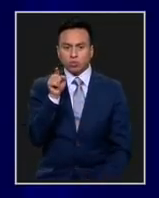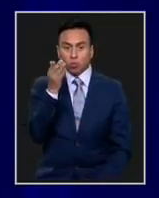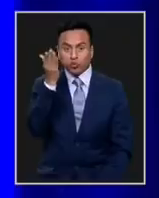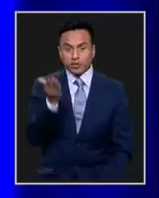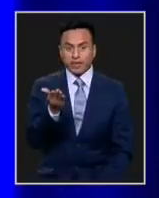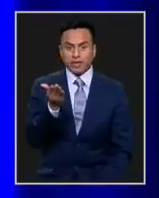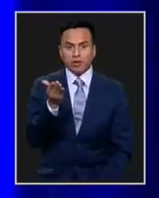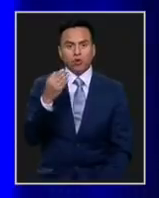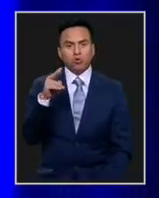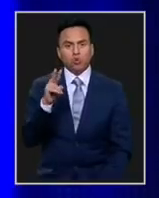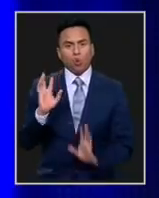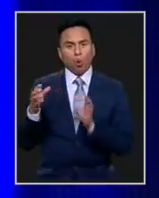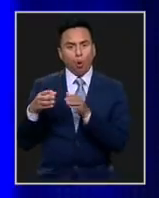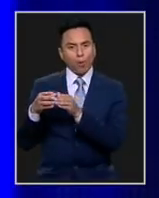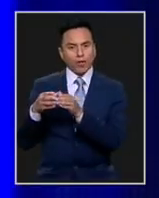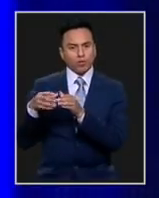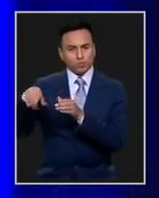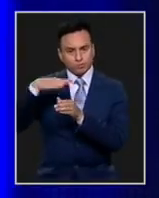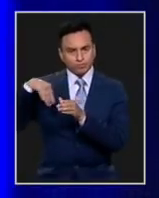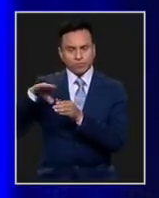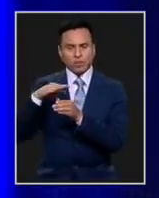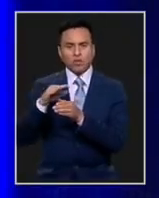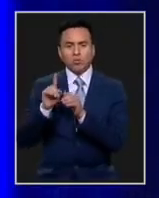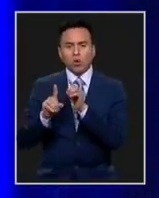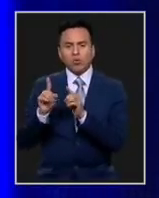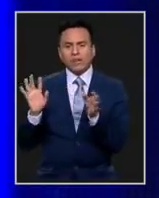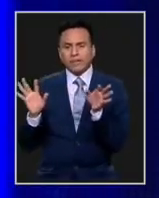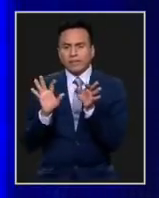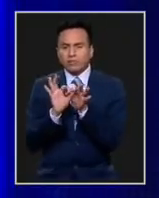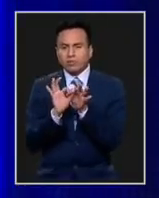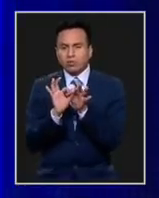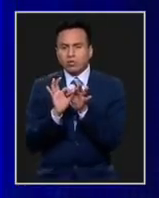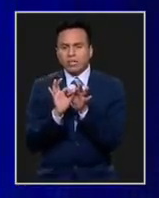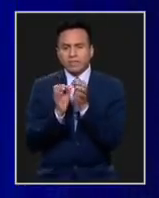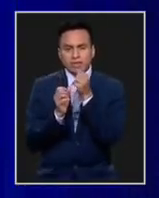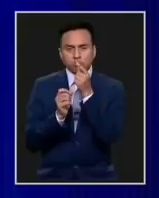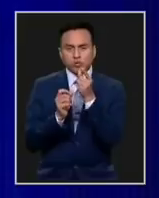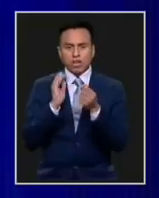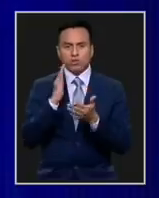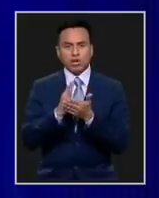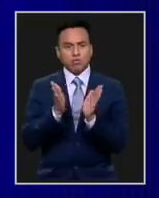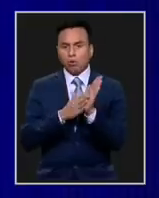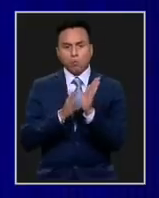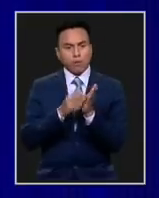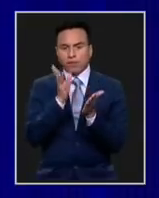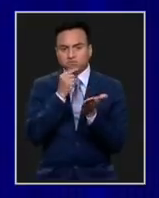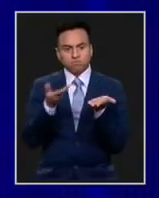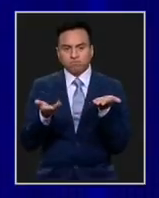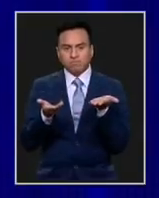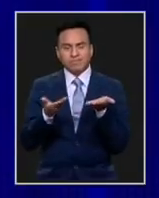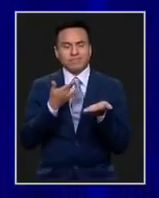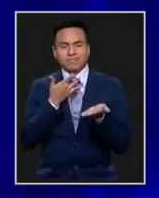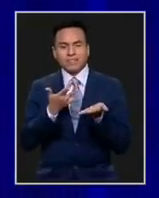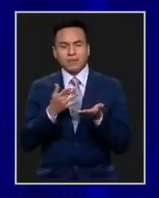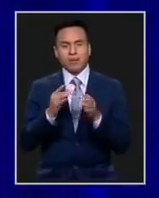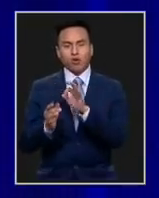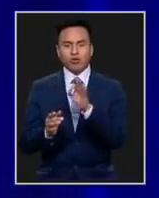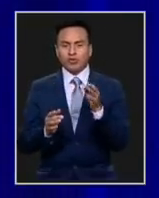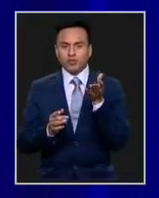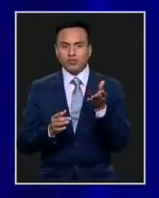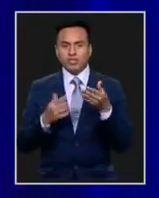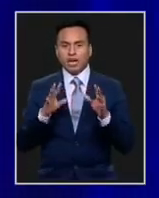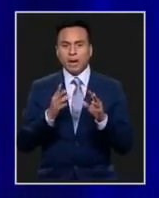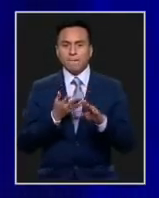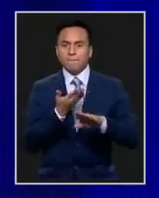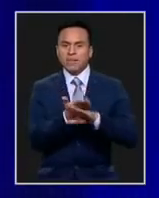usted o su comando tuvo alguna relación con la denuncia hasta ahora no comprobada de que Manuel José Sandón